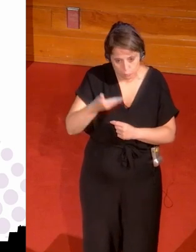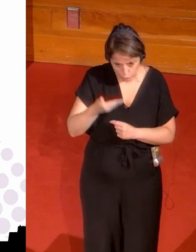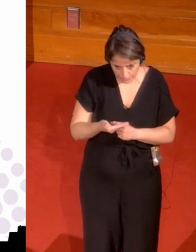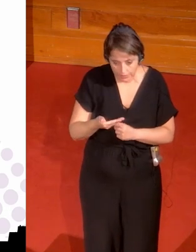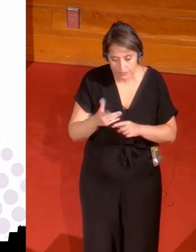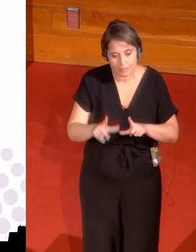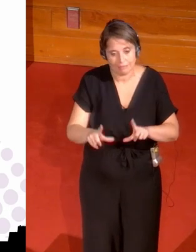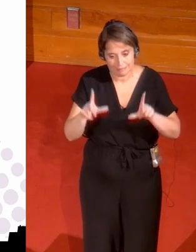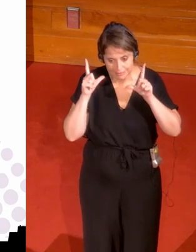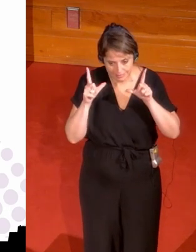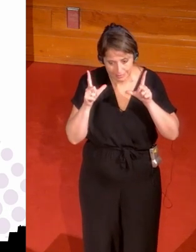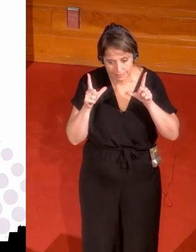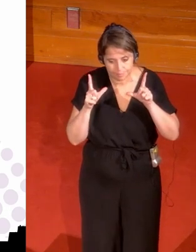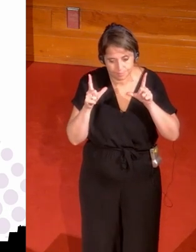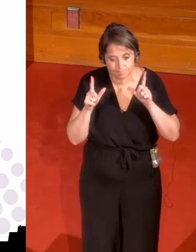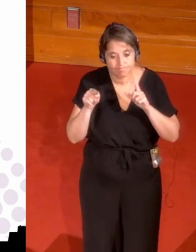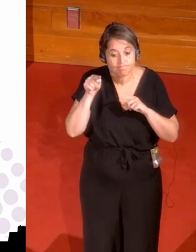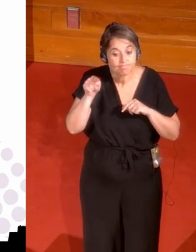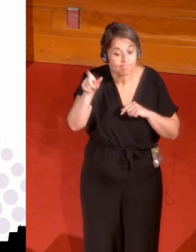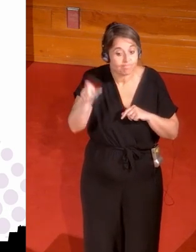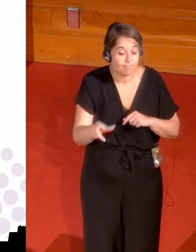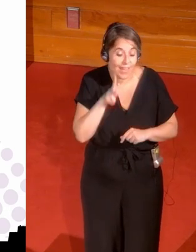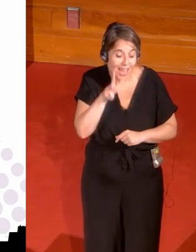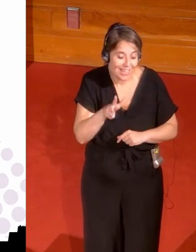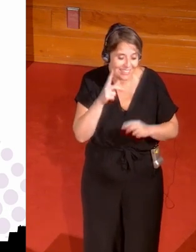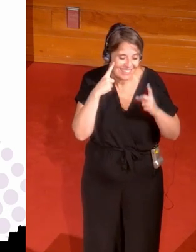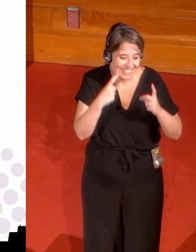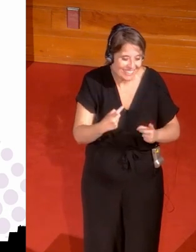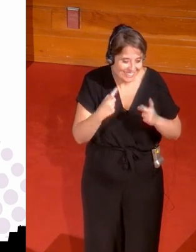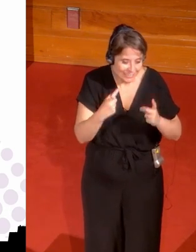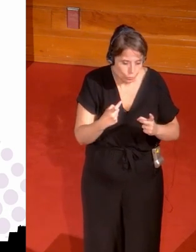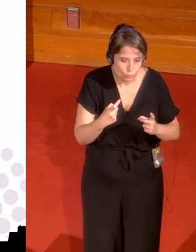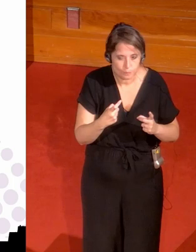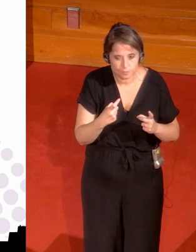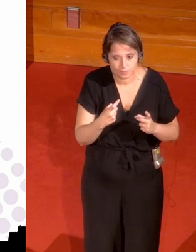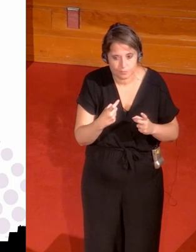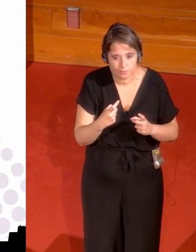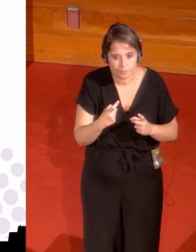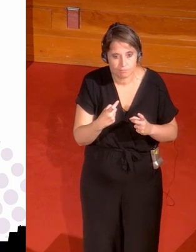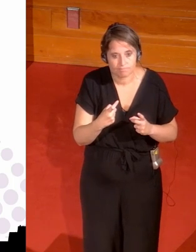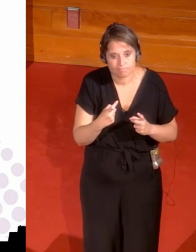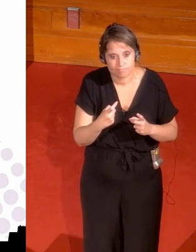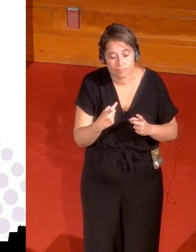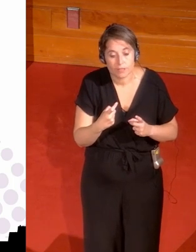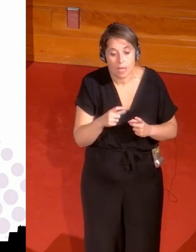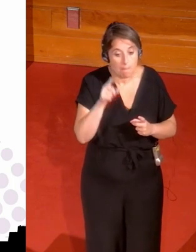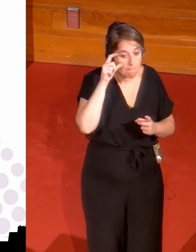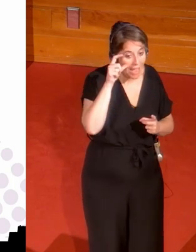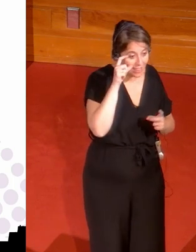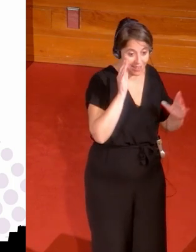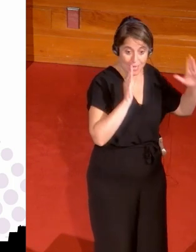como candidata ella intentó Porque aquí es important decir que mientras biden era